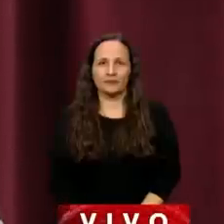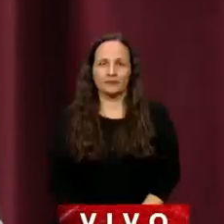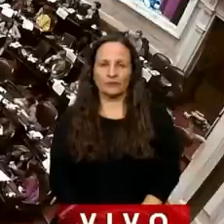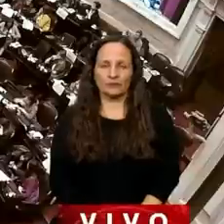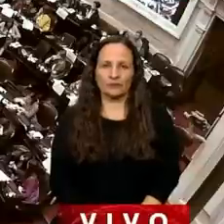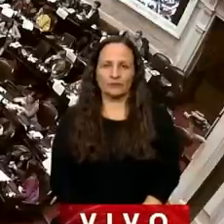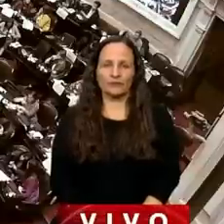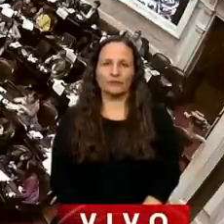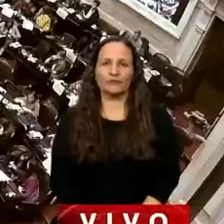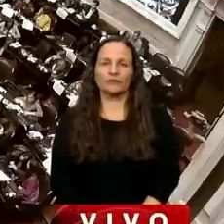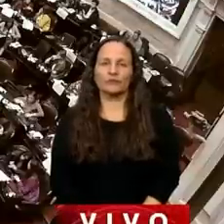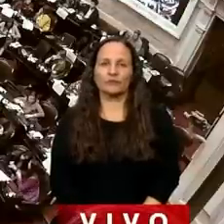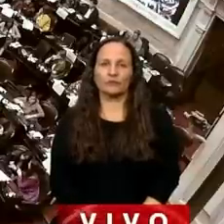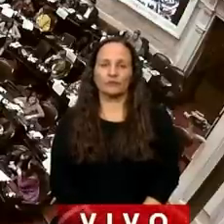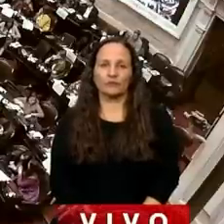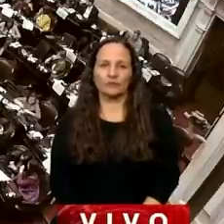Manzi.